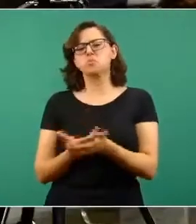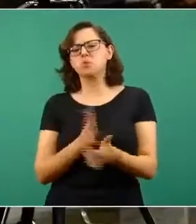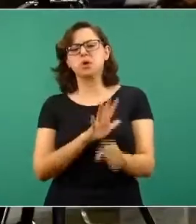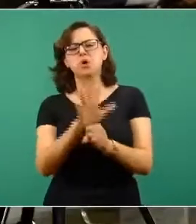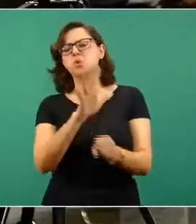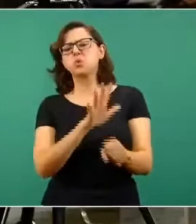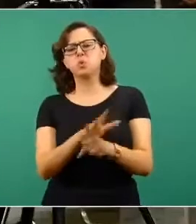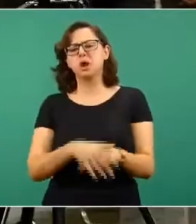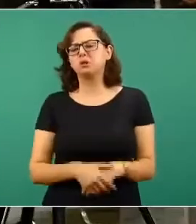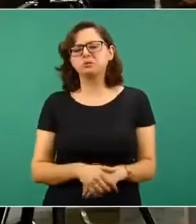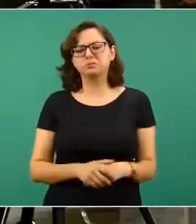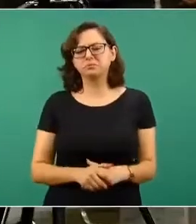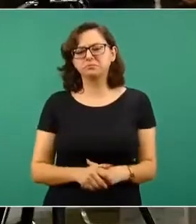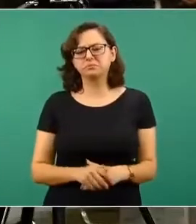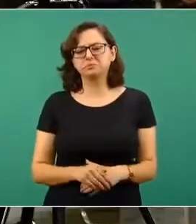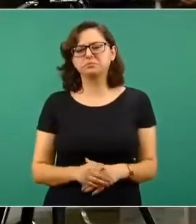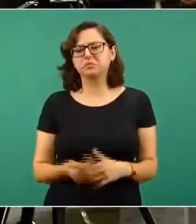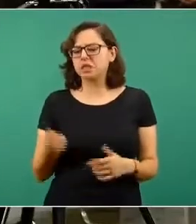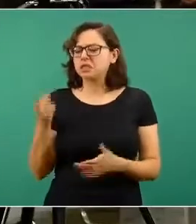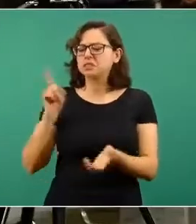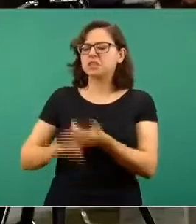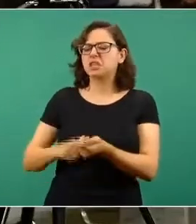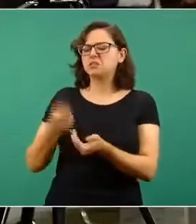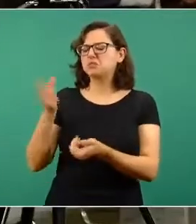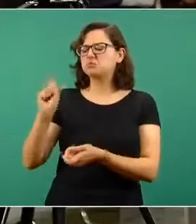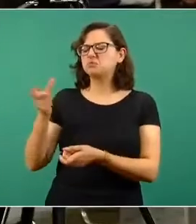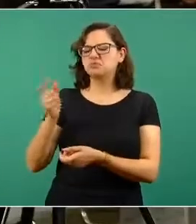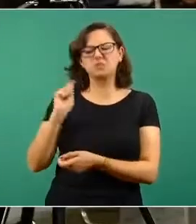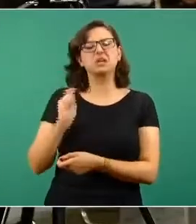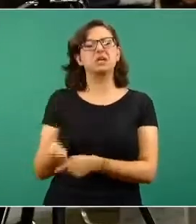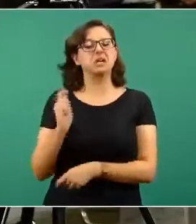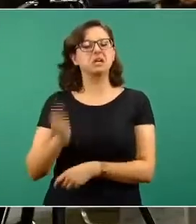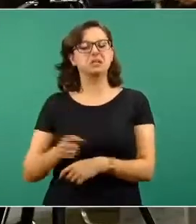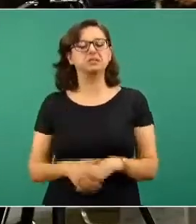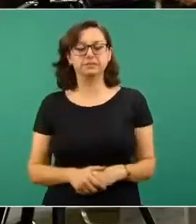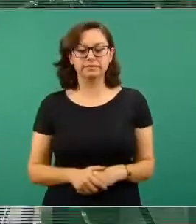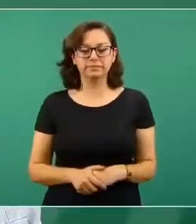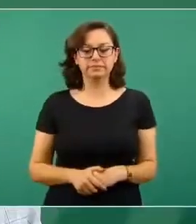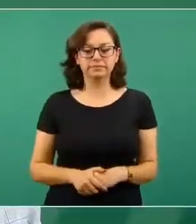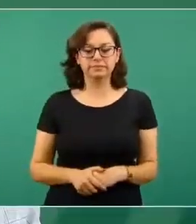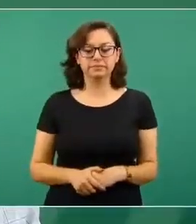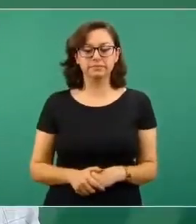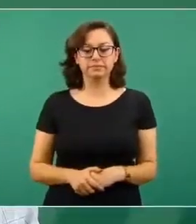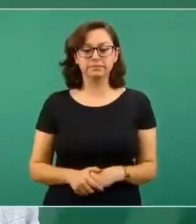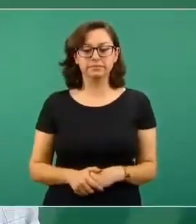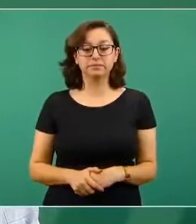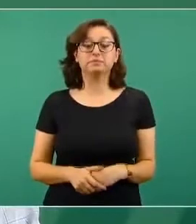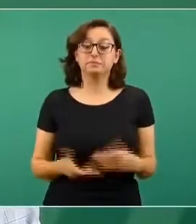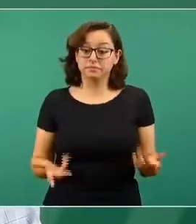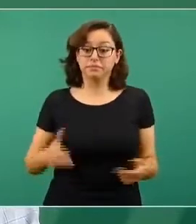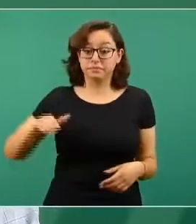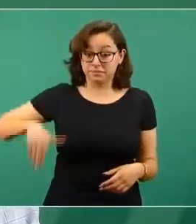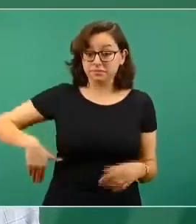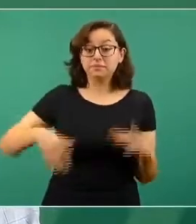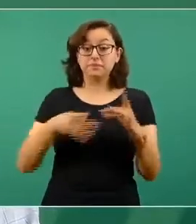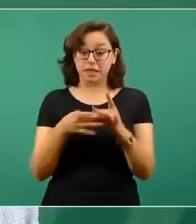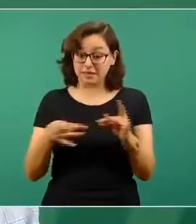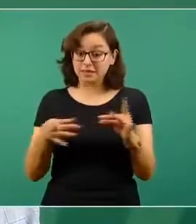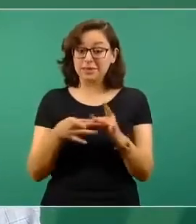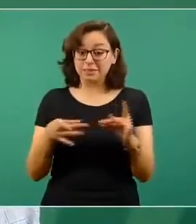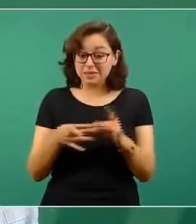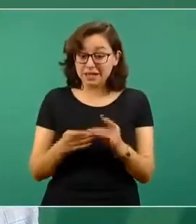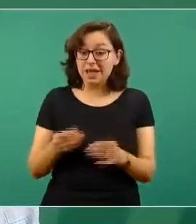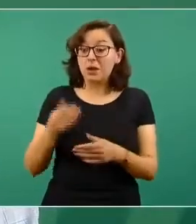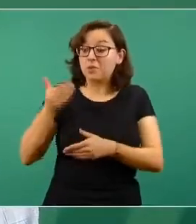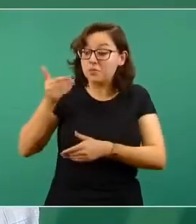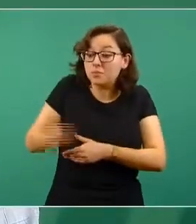para determinar que son falsas? ¿Qué líquido contenían? ¿Qué era la sustancia que contenían estas vacunas? Justo de lo que estaba comentando, en este momento